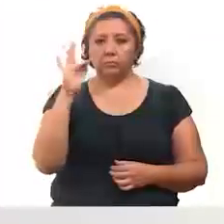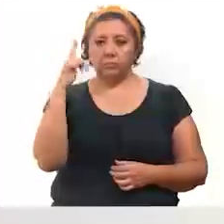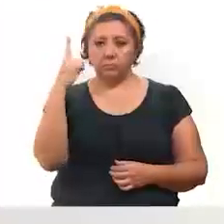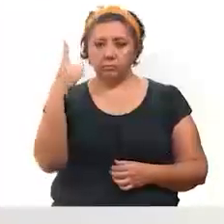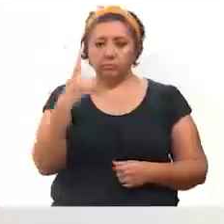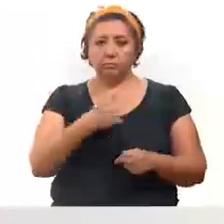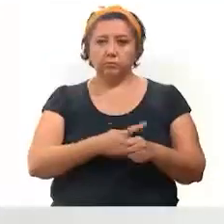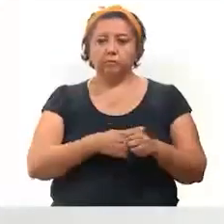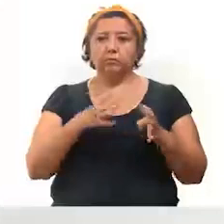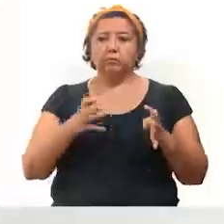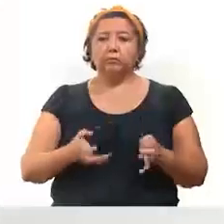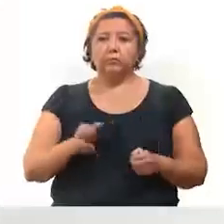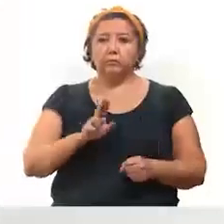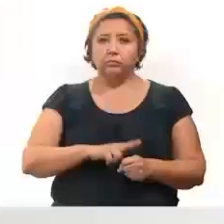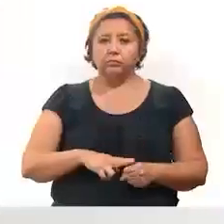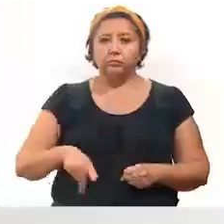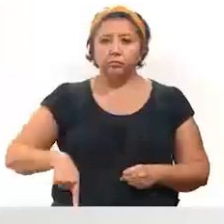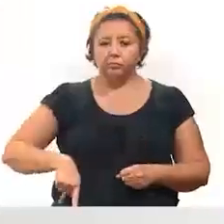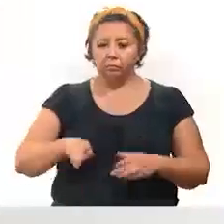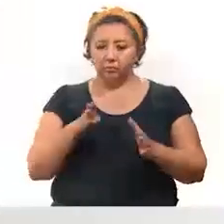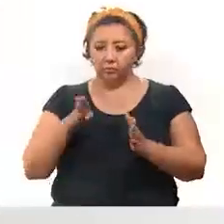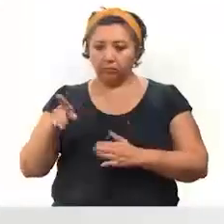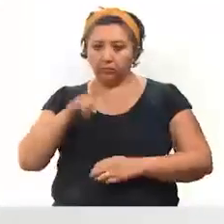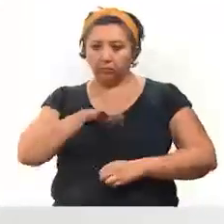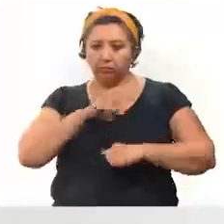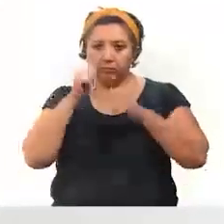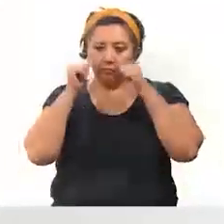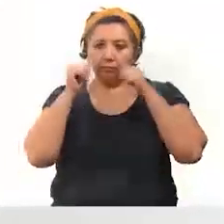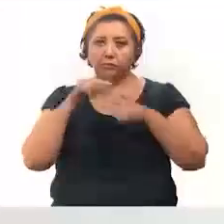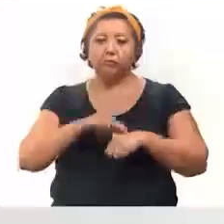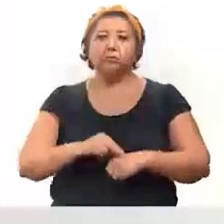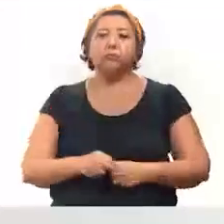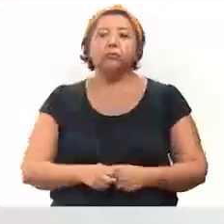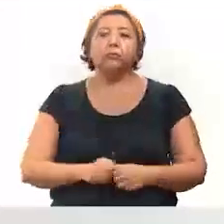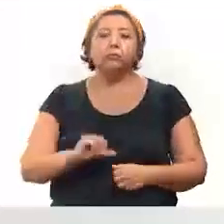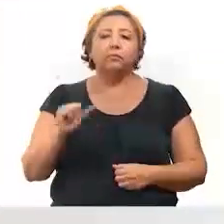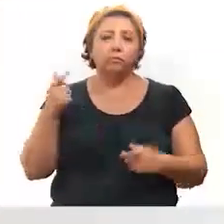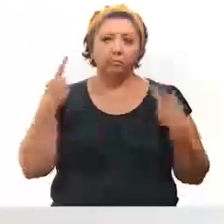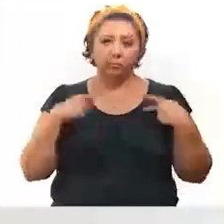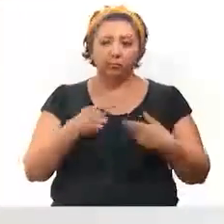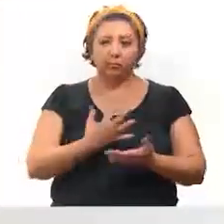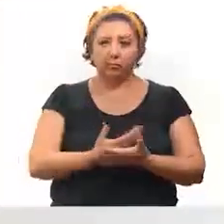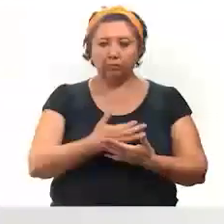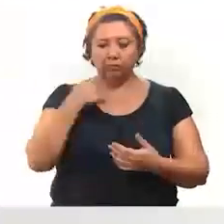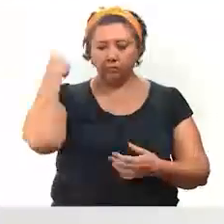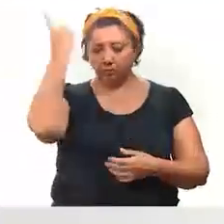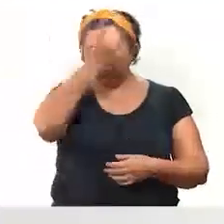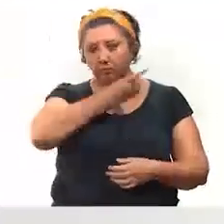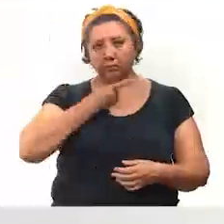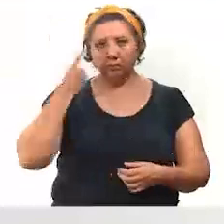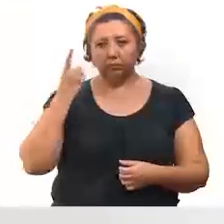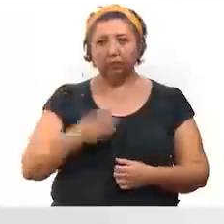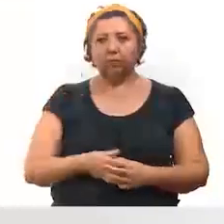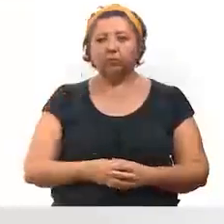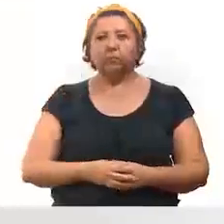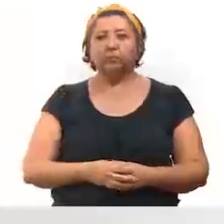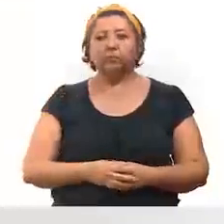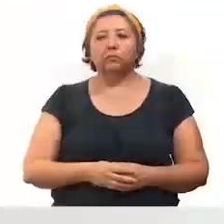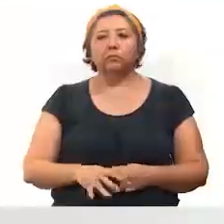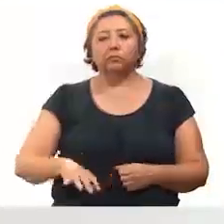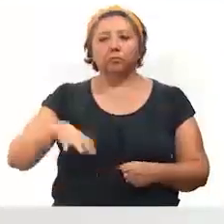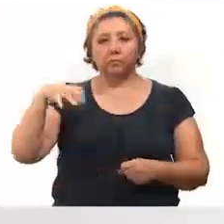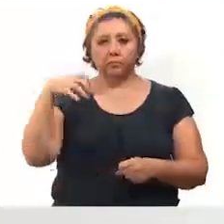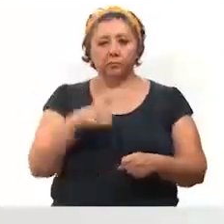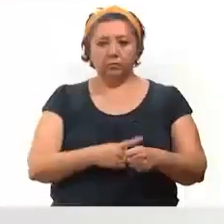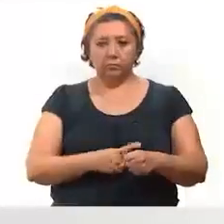41 de los casos positivos están en hospitales públicos y en aislamiento total. Hay otros pacientes a la espera de diagnóstico.